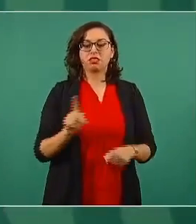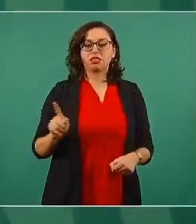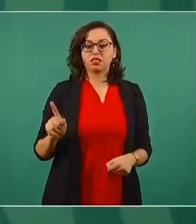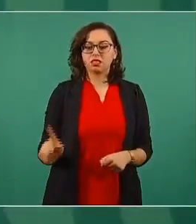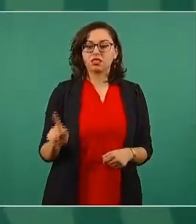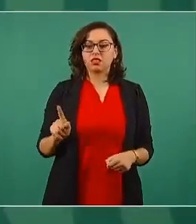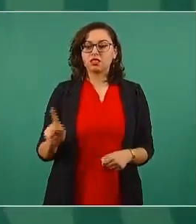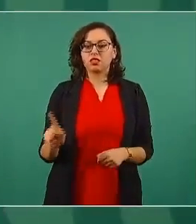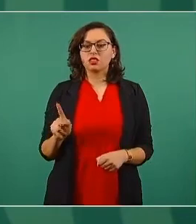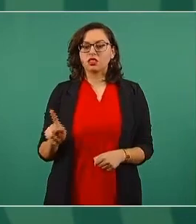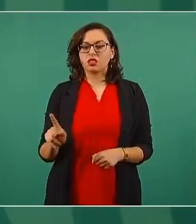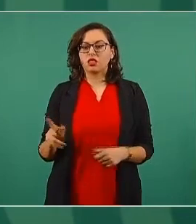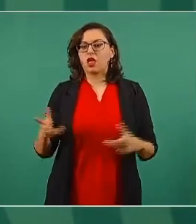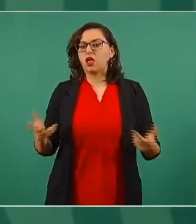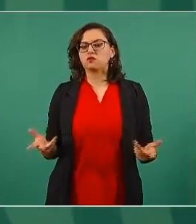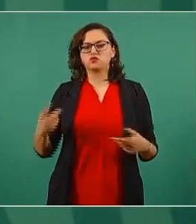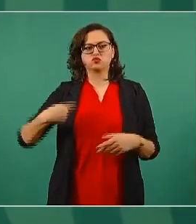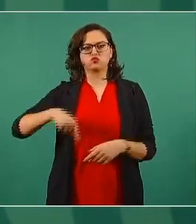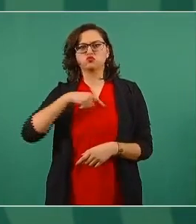ser independientes